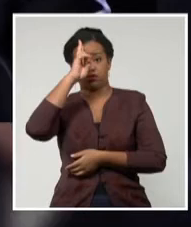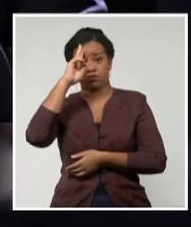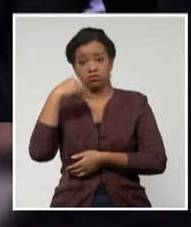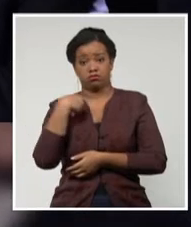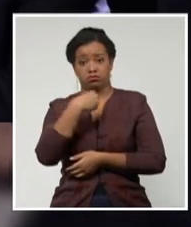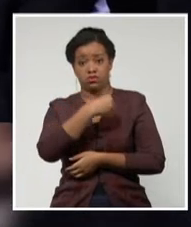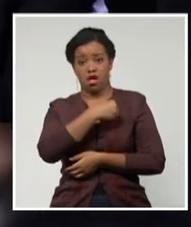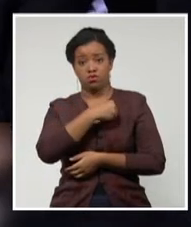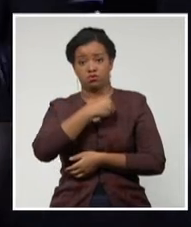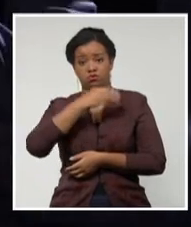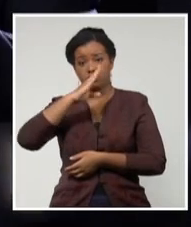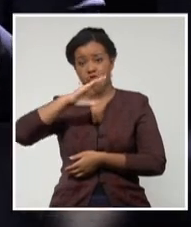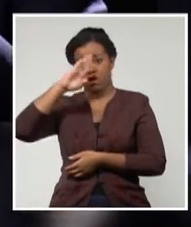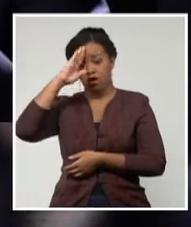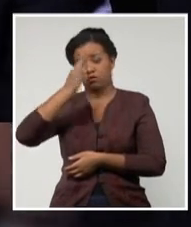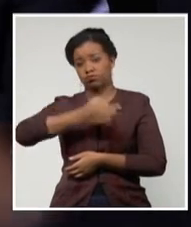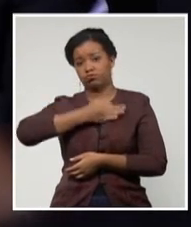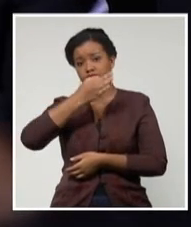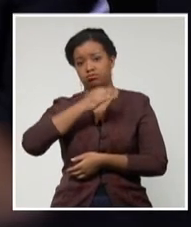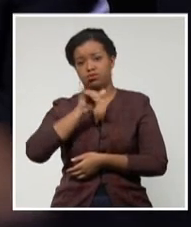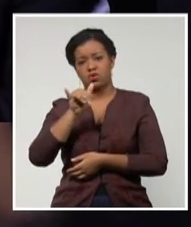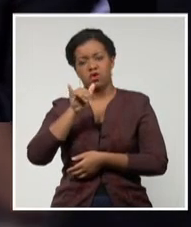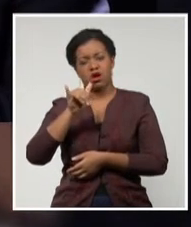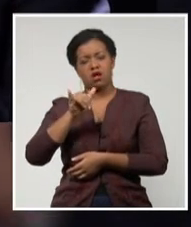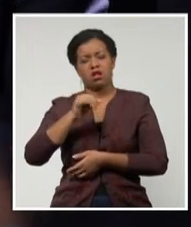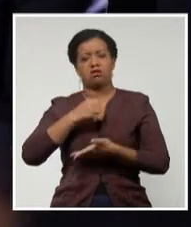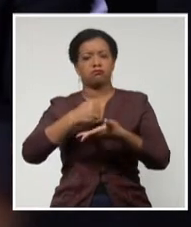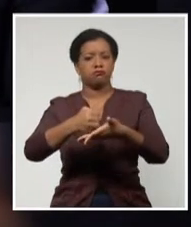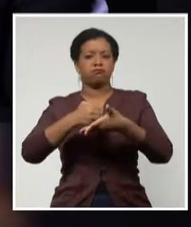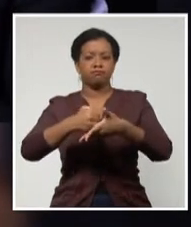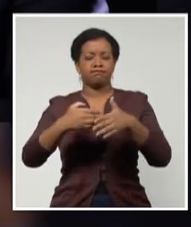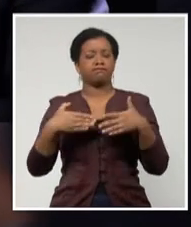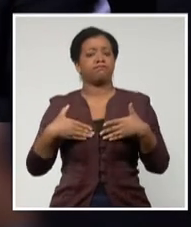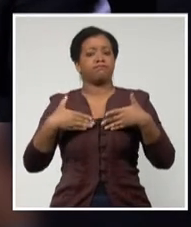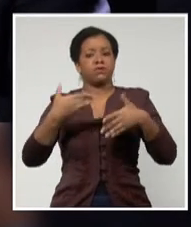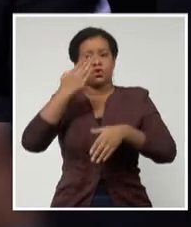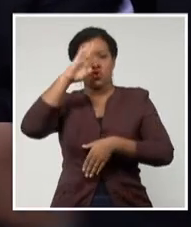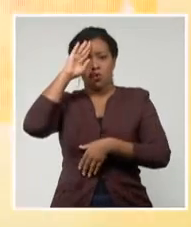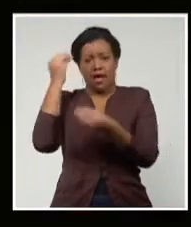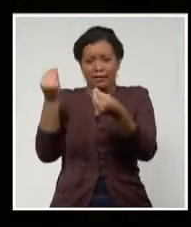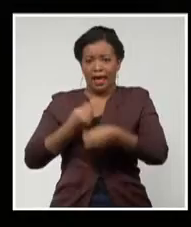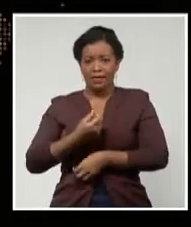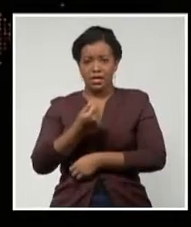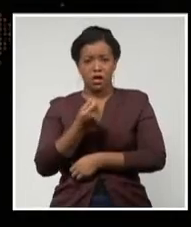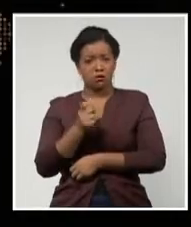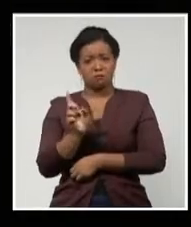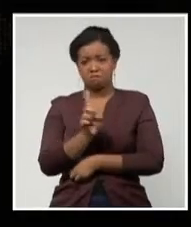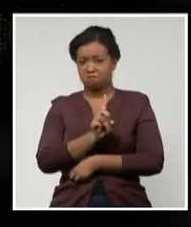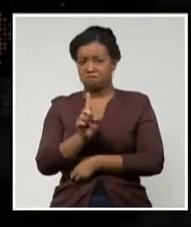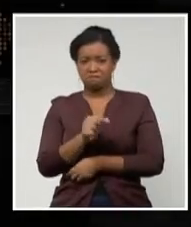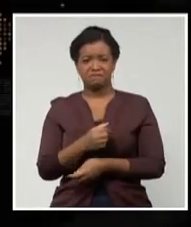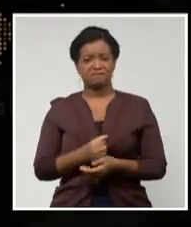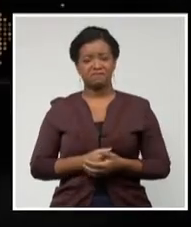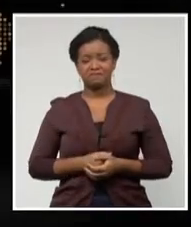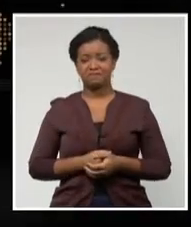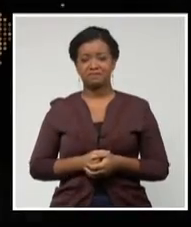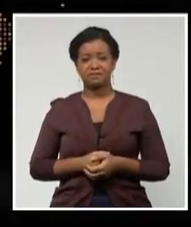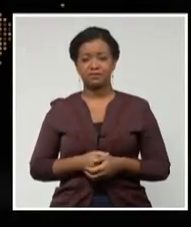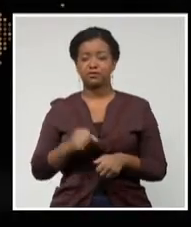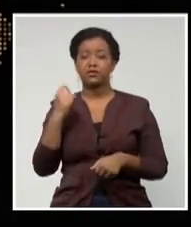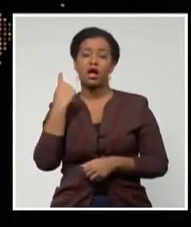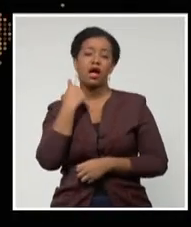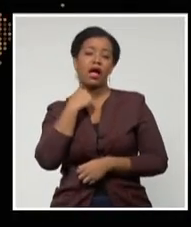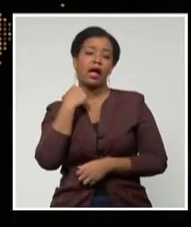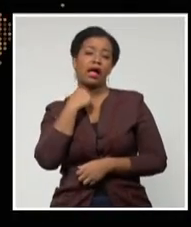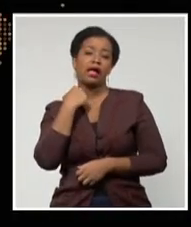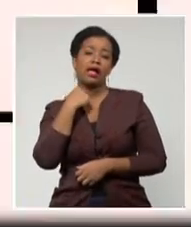cooperación de las más altruistas, a partir de que Cuba no recibía ingresos por esa cooperación. Durante años, el gobierno